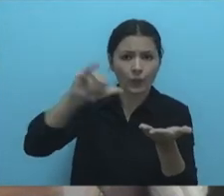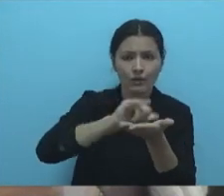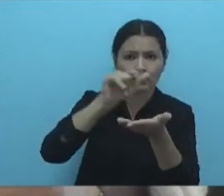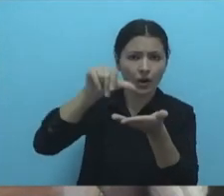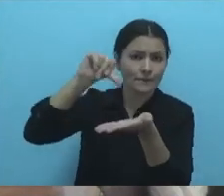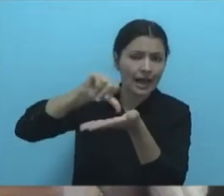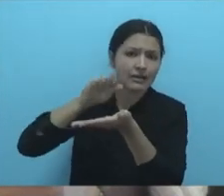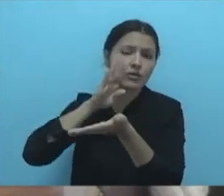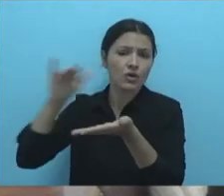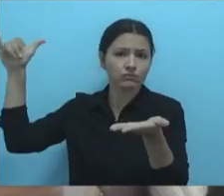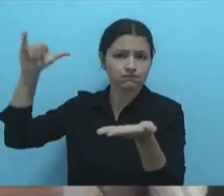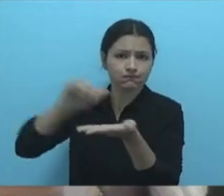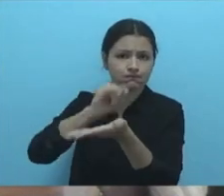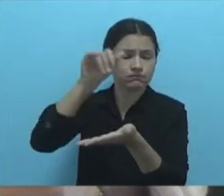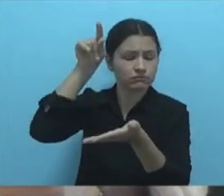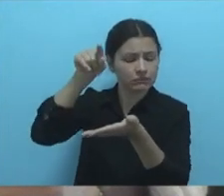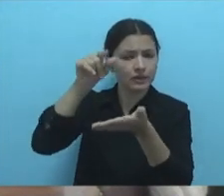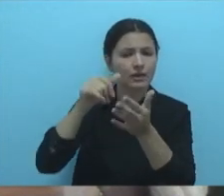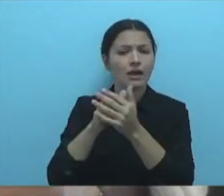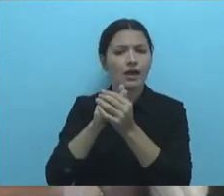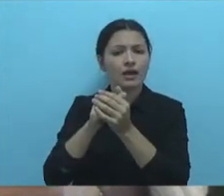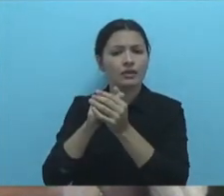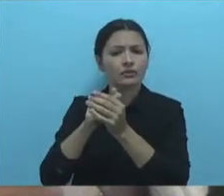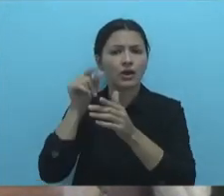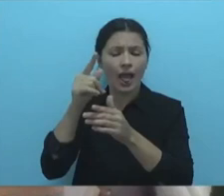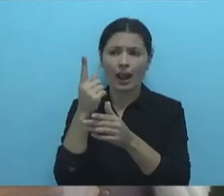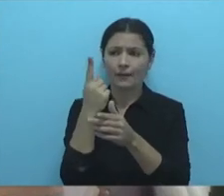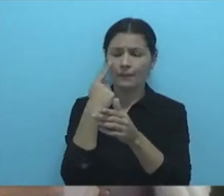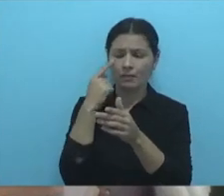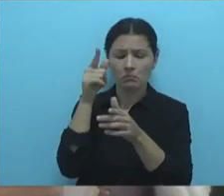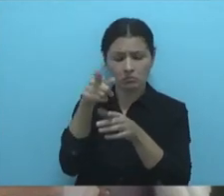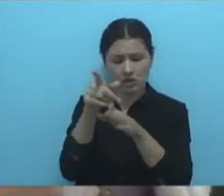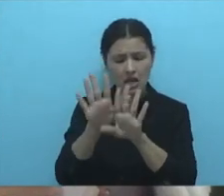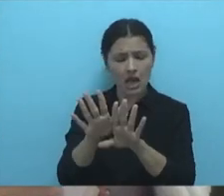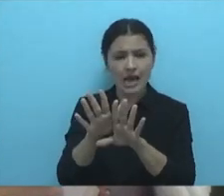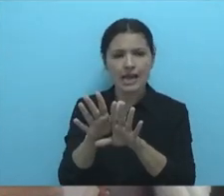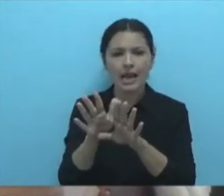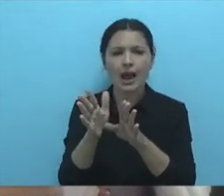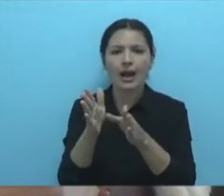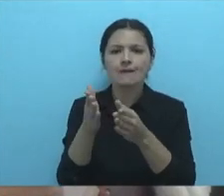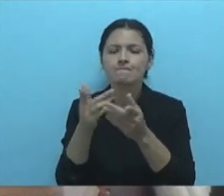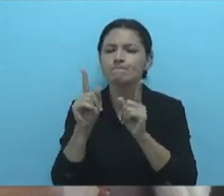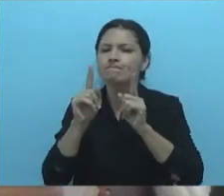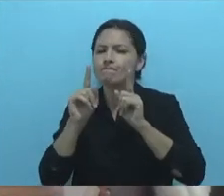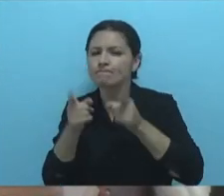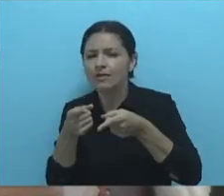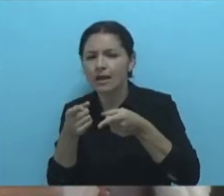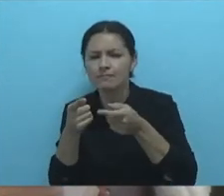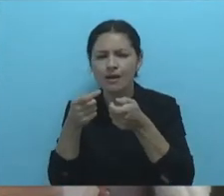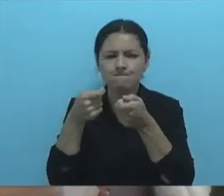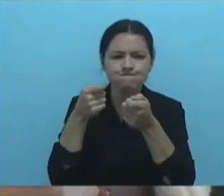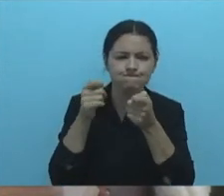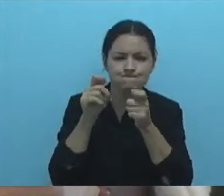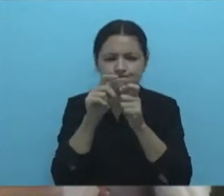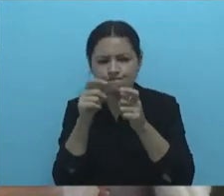había roto con su amante que era un famoso escultor sino por la persecución de Primo de Rivera